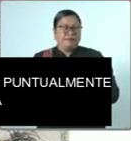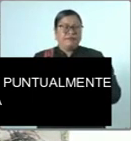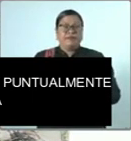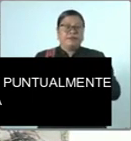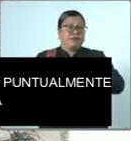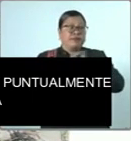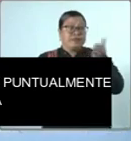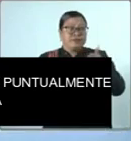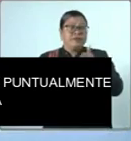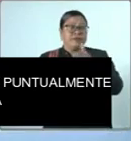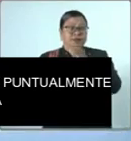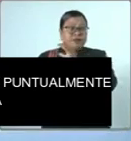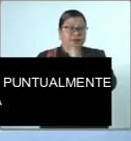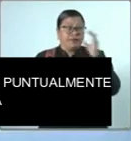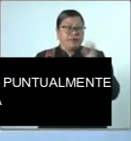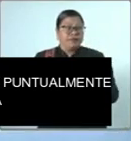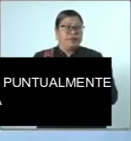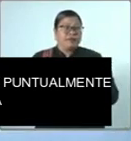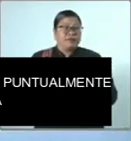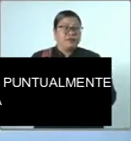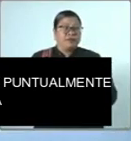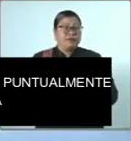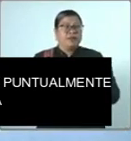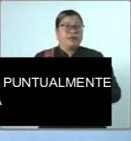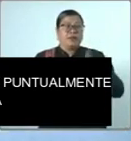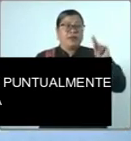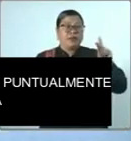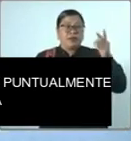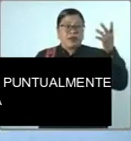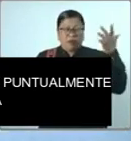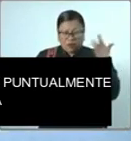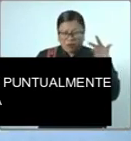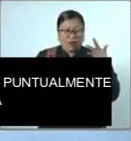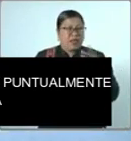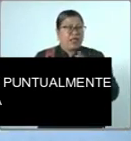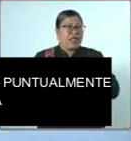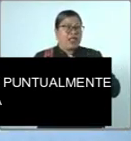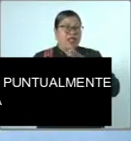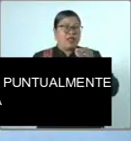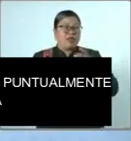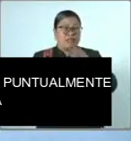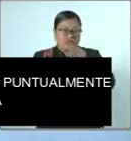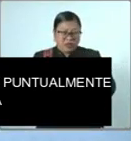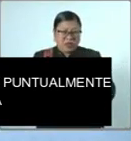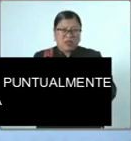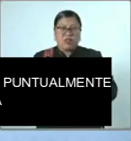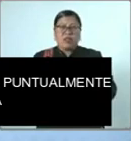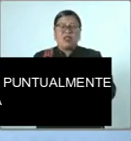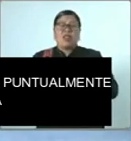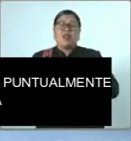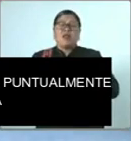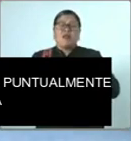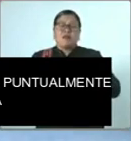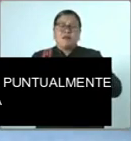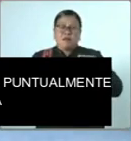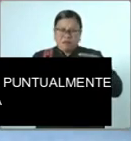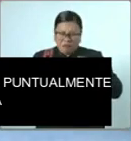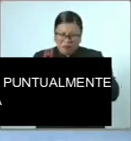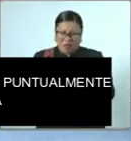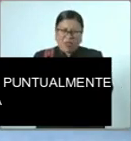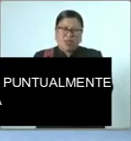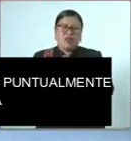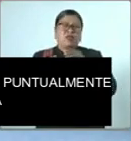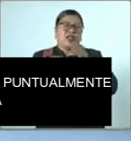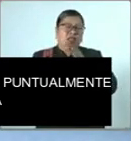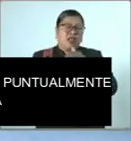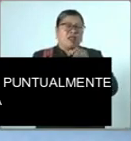sigue. En la cuenca del Papaloapan reportan daños San Juan Bautista, Valle Nacional, Santa María